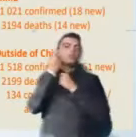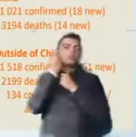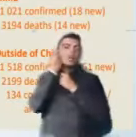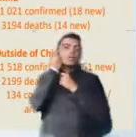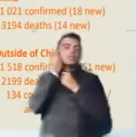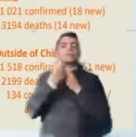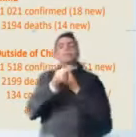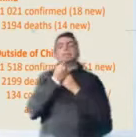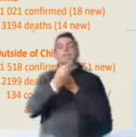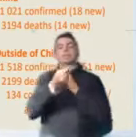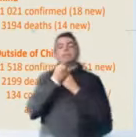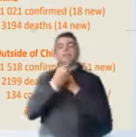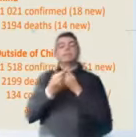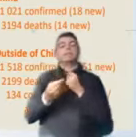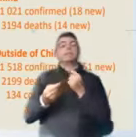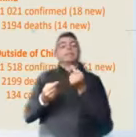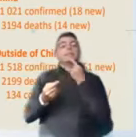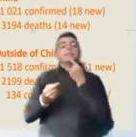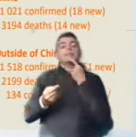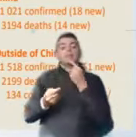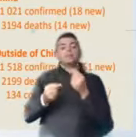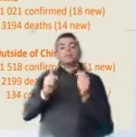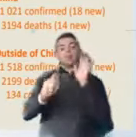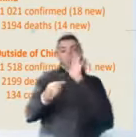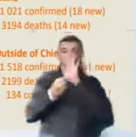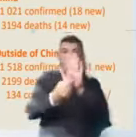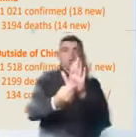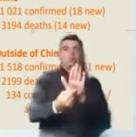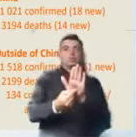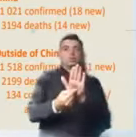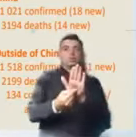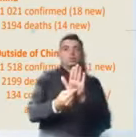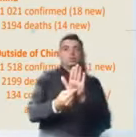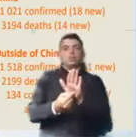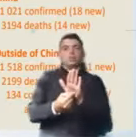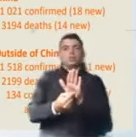nos dice o nos muestra que en este momento habían